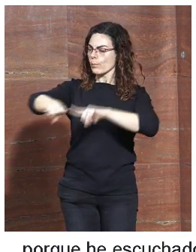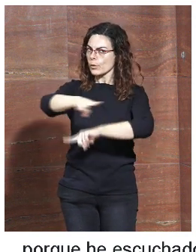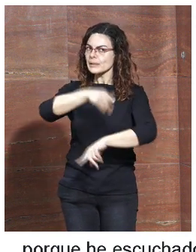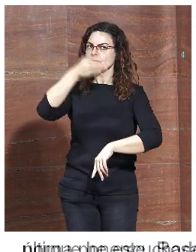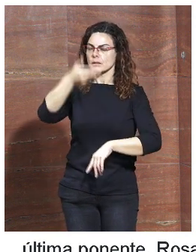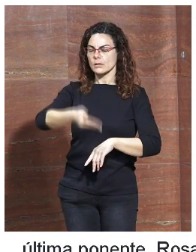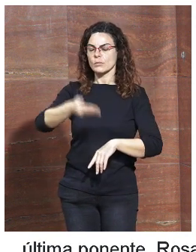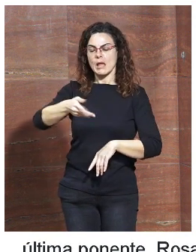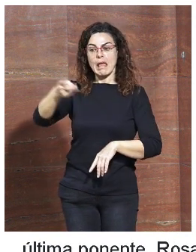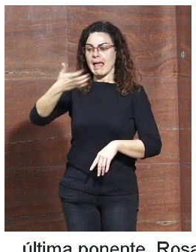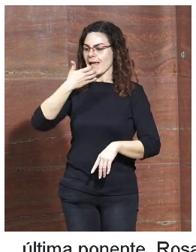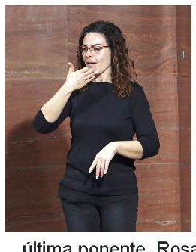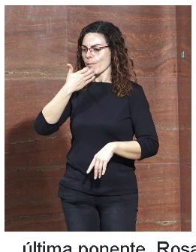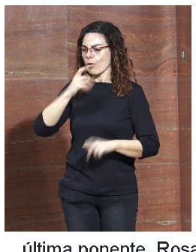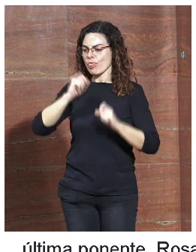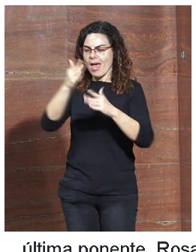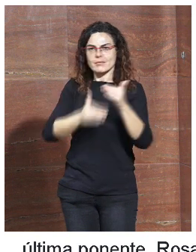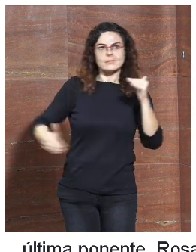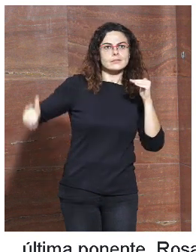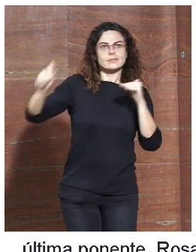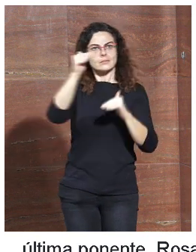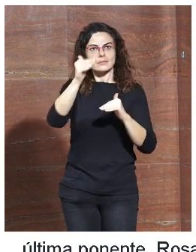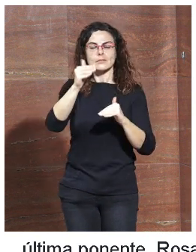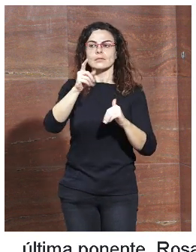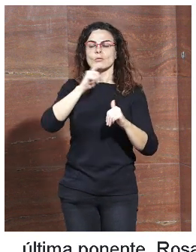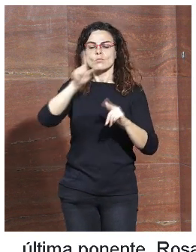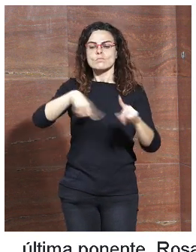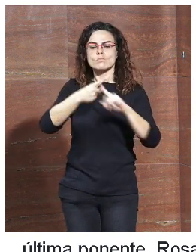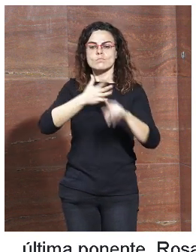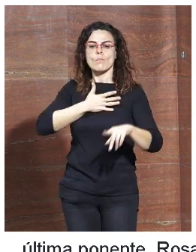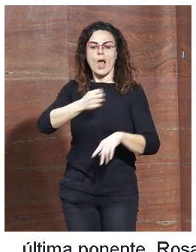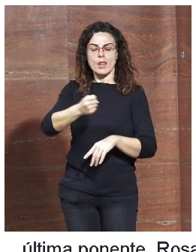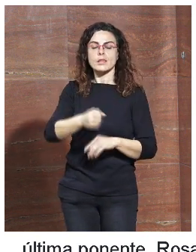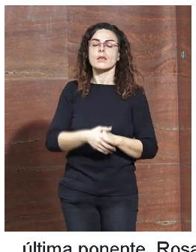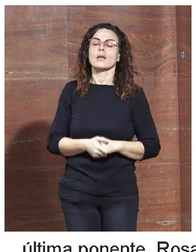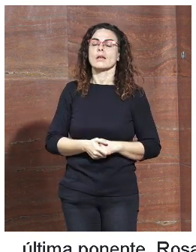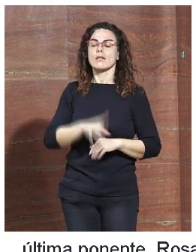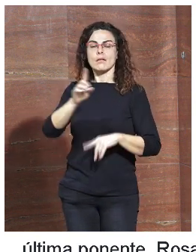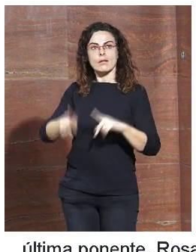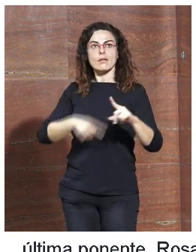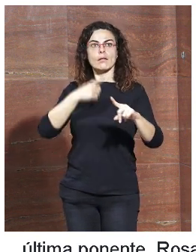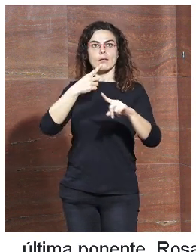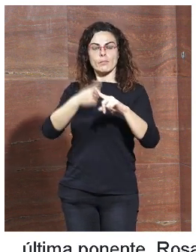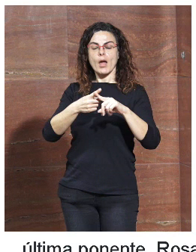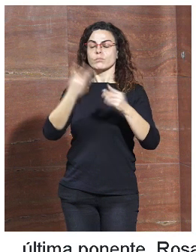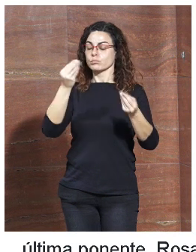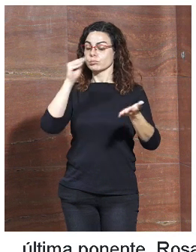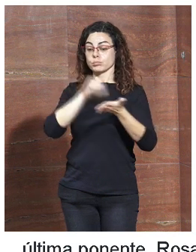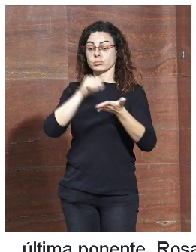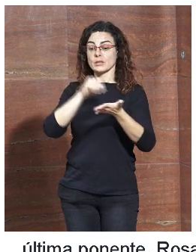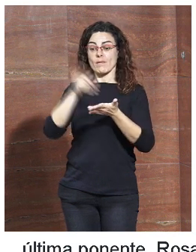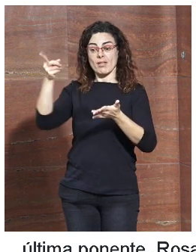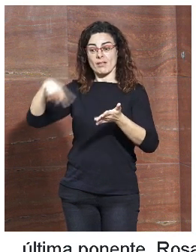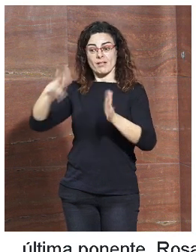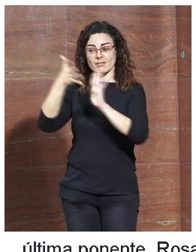ejemplo de superación y de valentía, y además llevada en solitario en muchas ocasiones, como ha